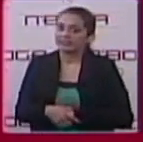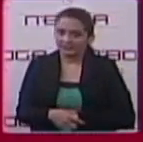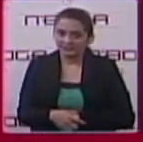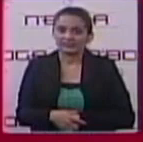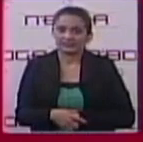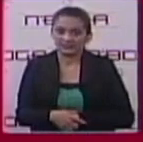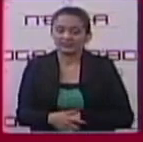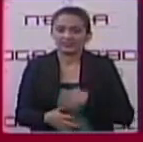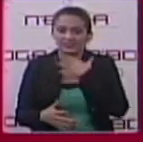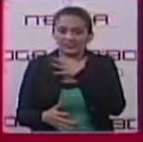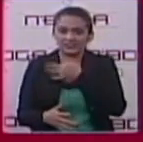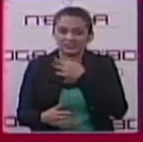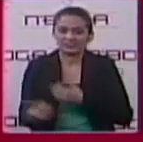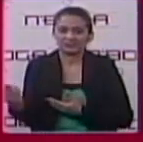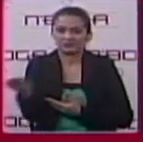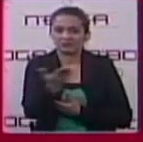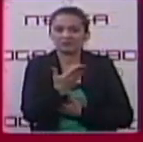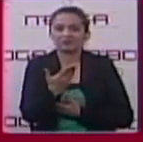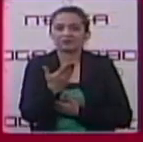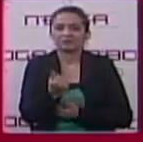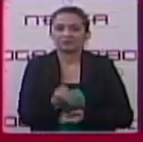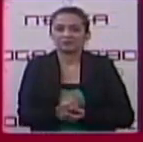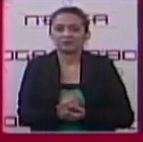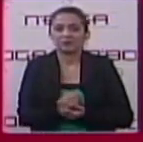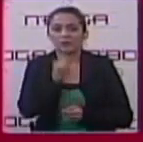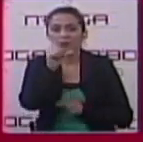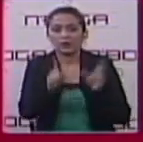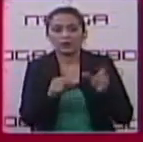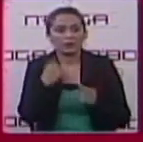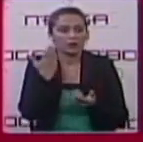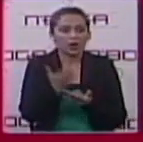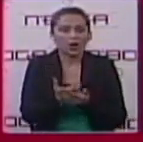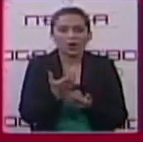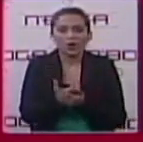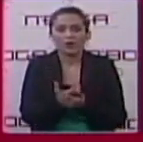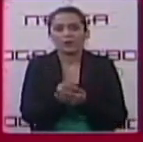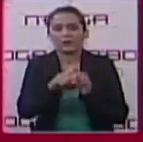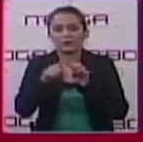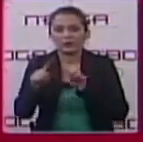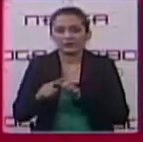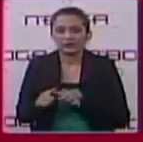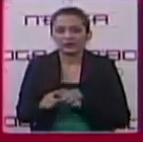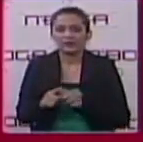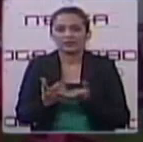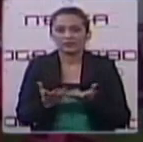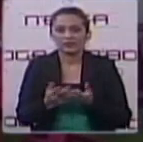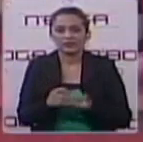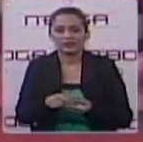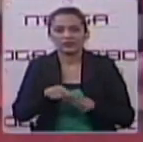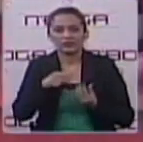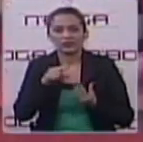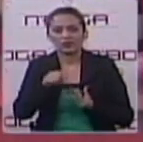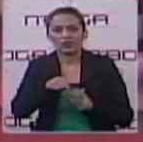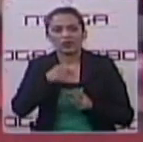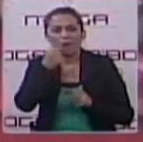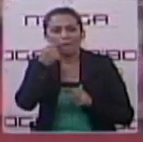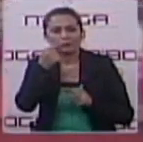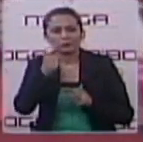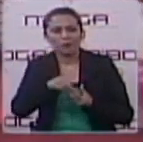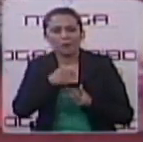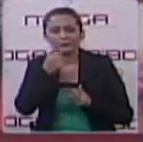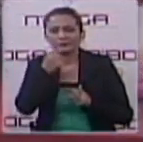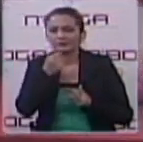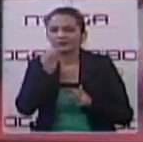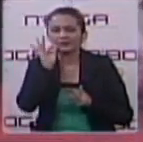eh la manera en la que la gente ha aceptado el producto y la experiencia que vive durante la venta es